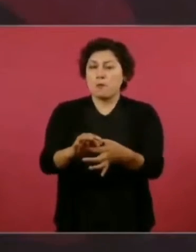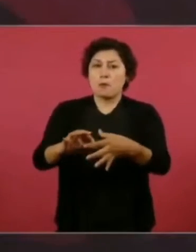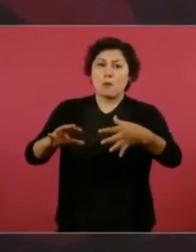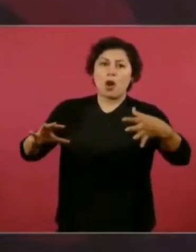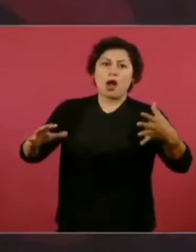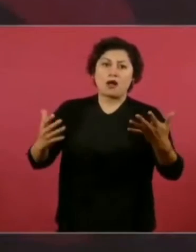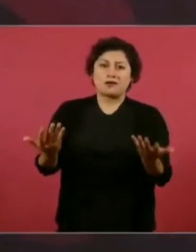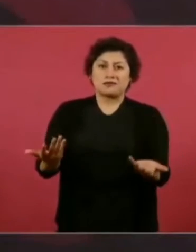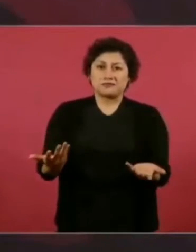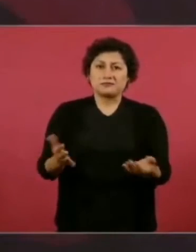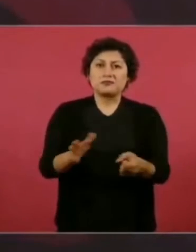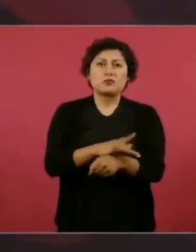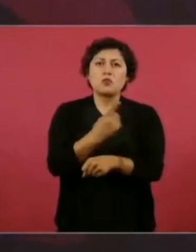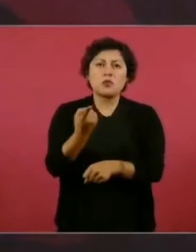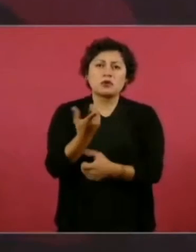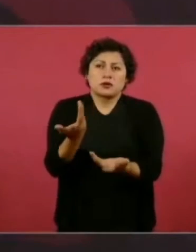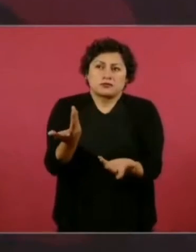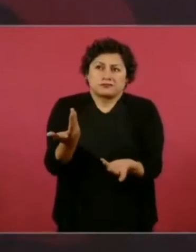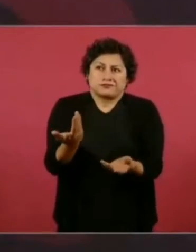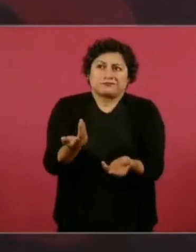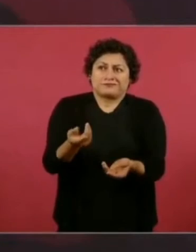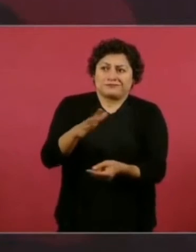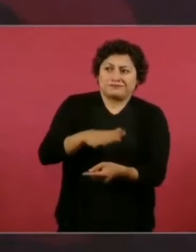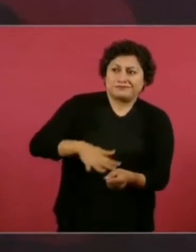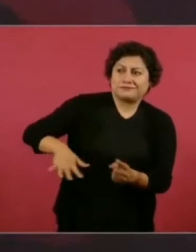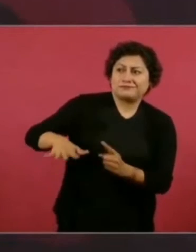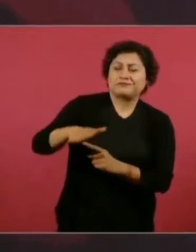abandono, pobreza, marginación.